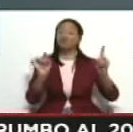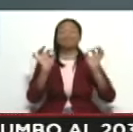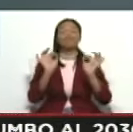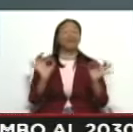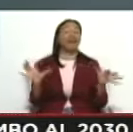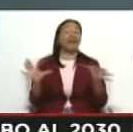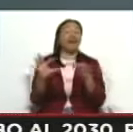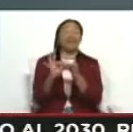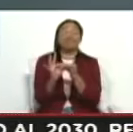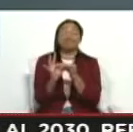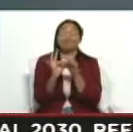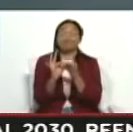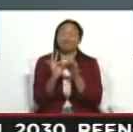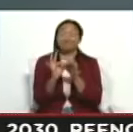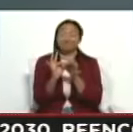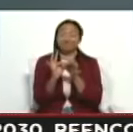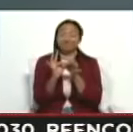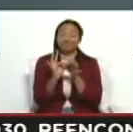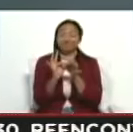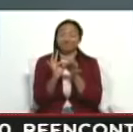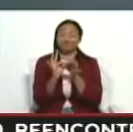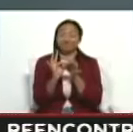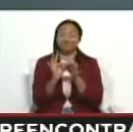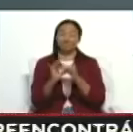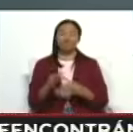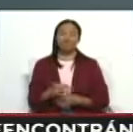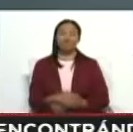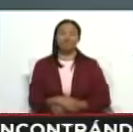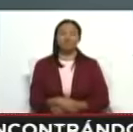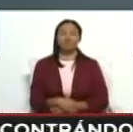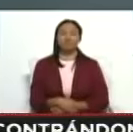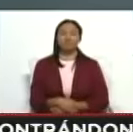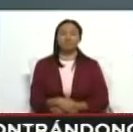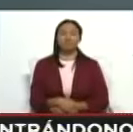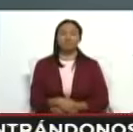la máxima potencia.